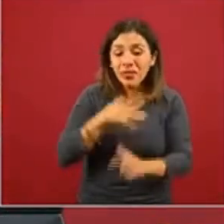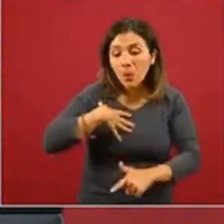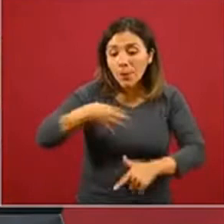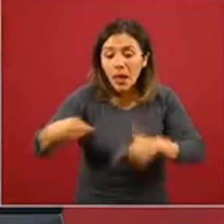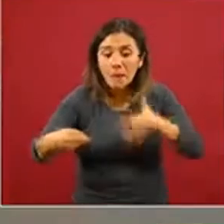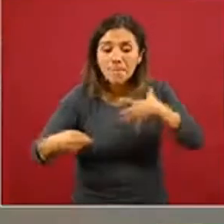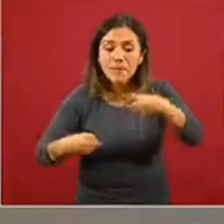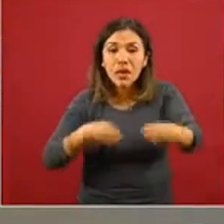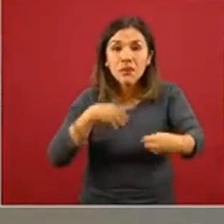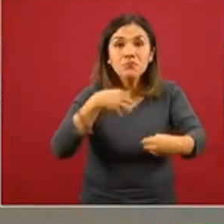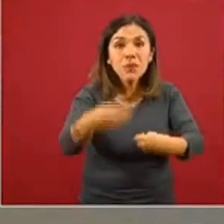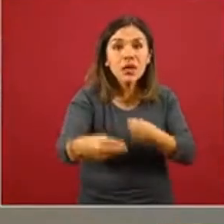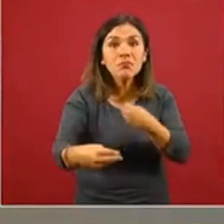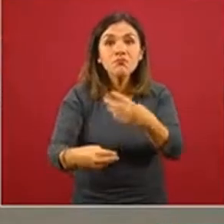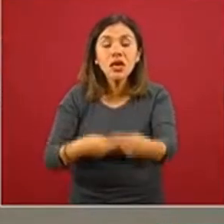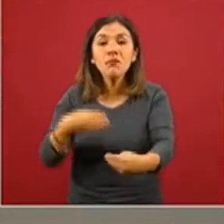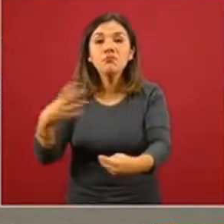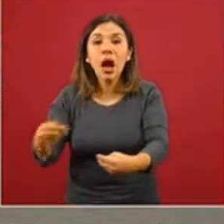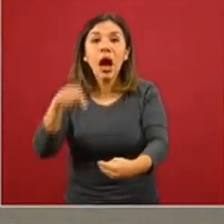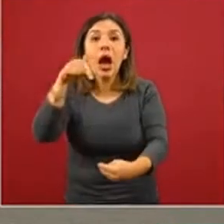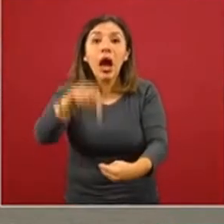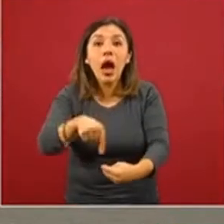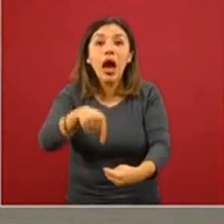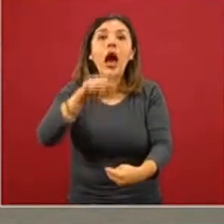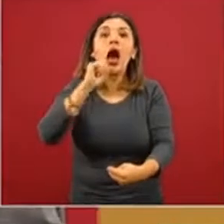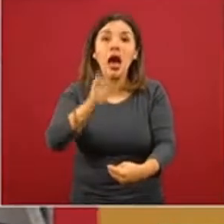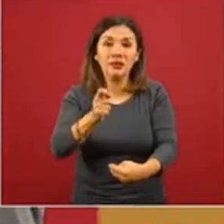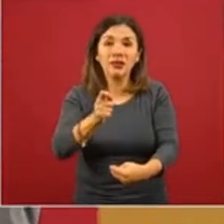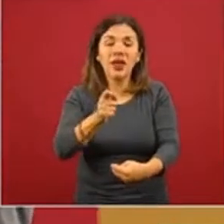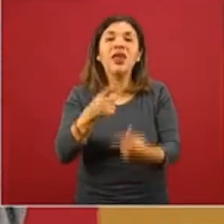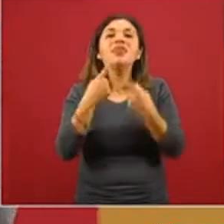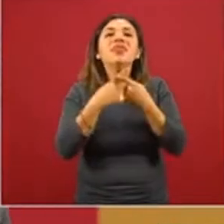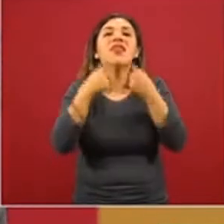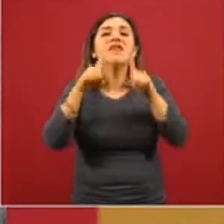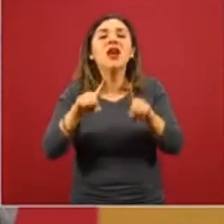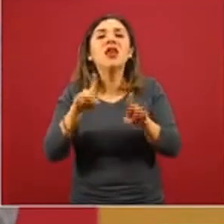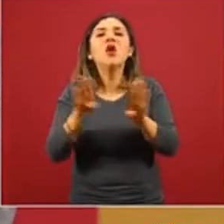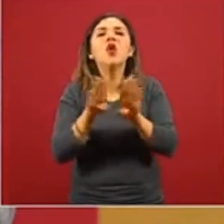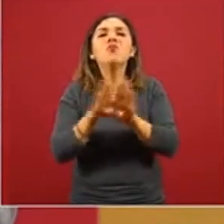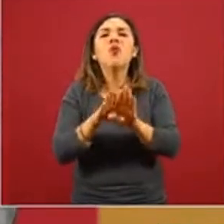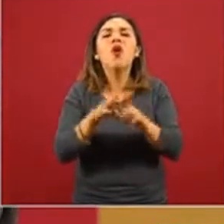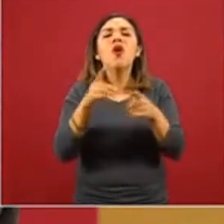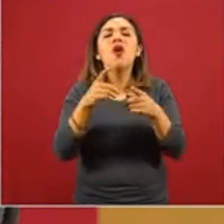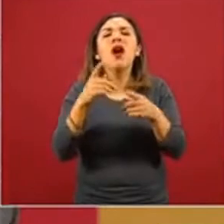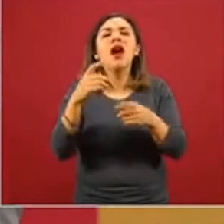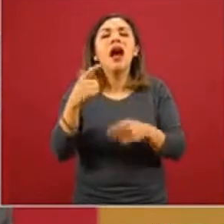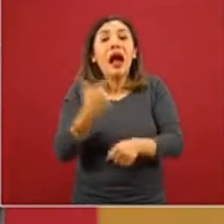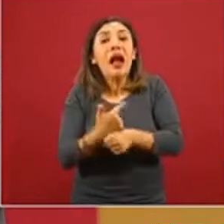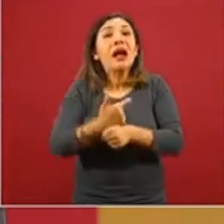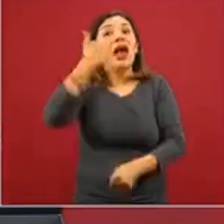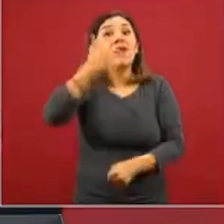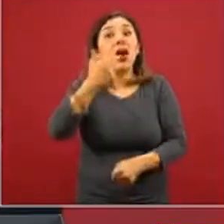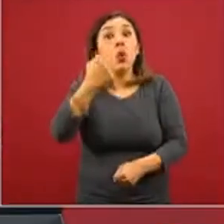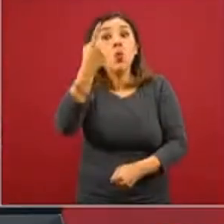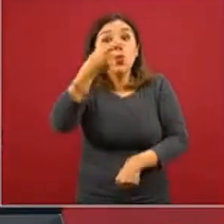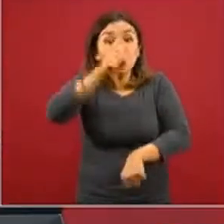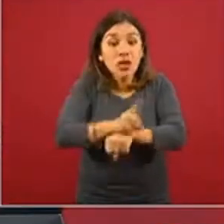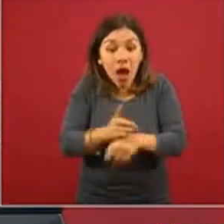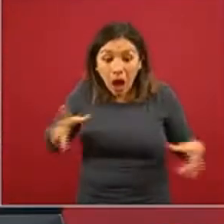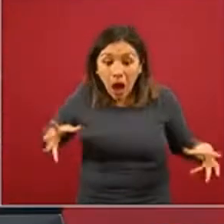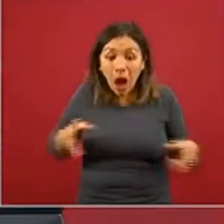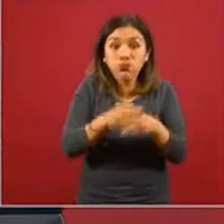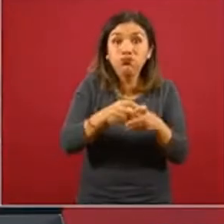lentos es que se difiere el riesgo, como se llama técnicamente. ¿Esto qué quiere decir? Que en lugar de que se junten todos el mismo